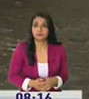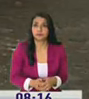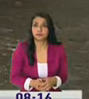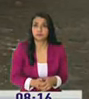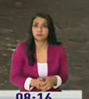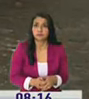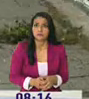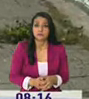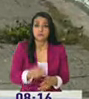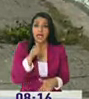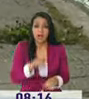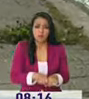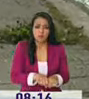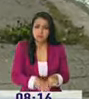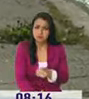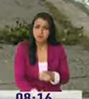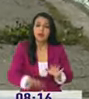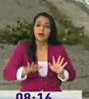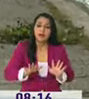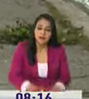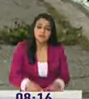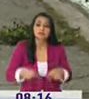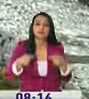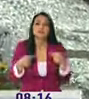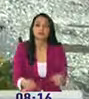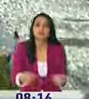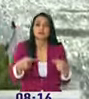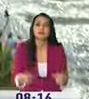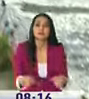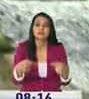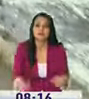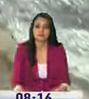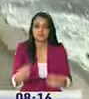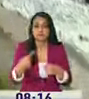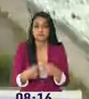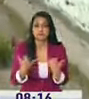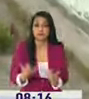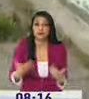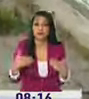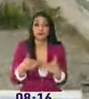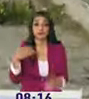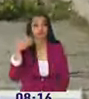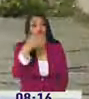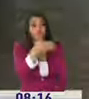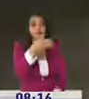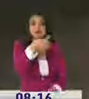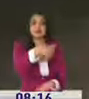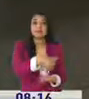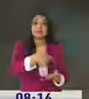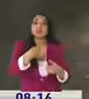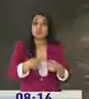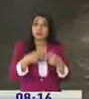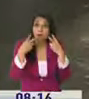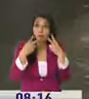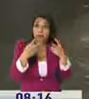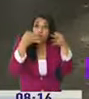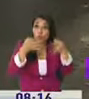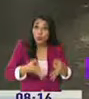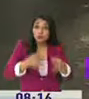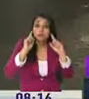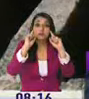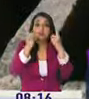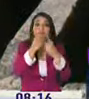pero las fugas de agua son pan de todos los días en Quito. Esta vez nuestro equipo recorrió el centro de la ciudad y aquí, justo en San Juan, el